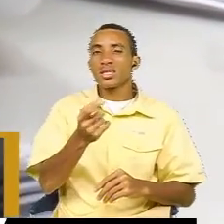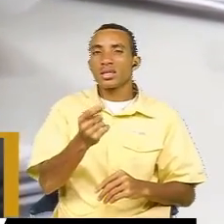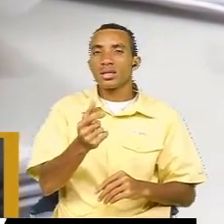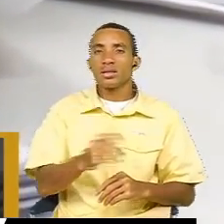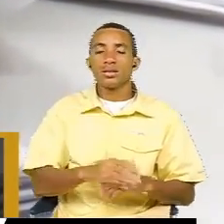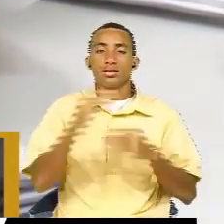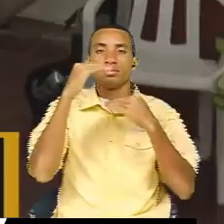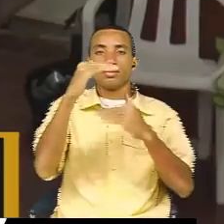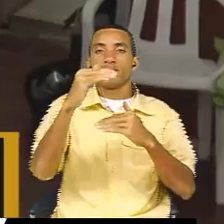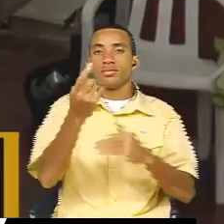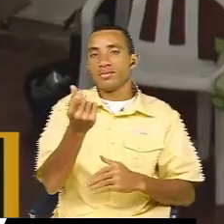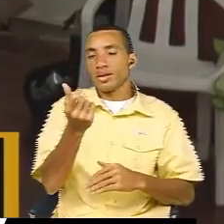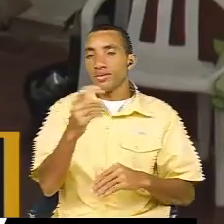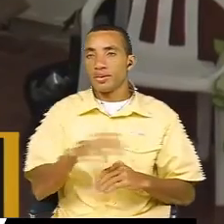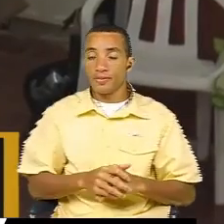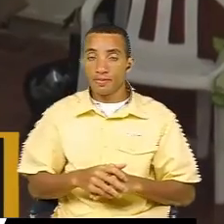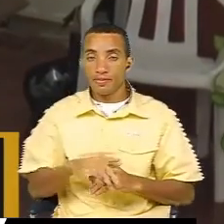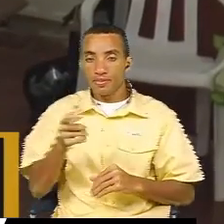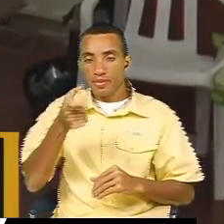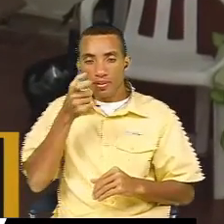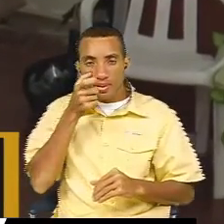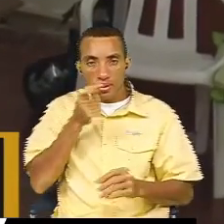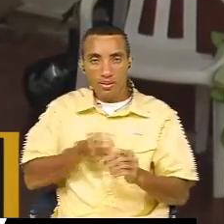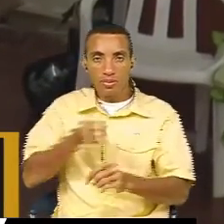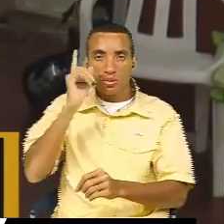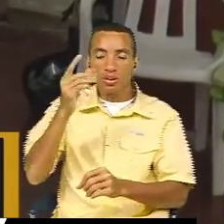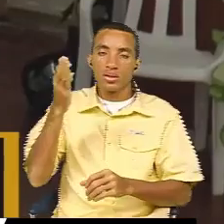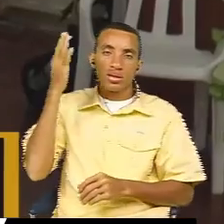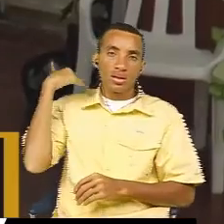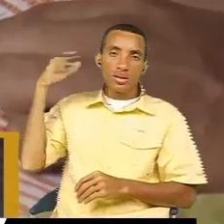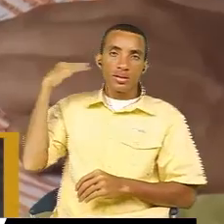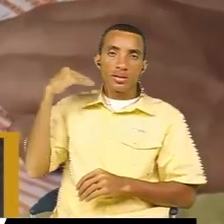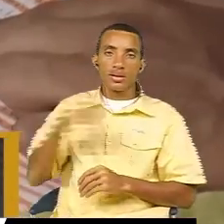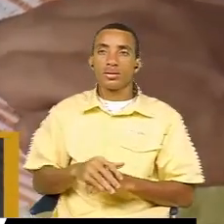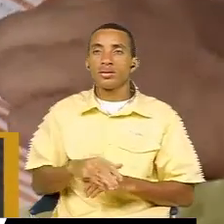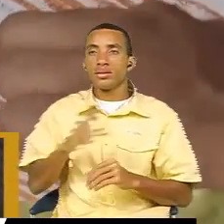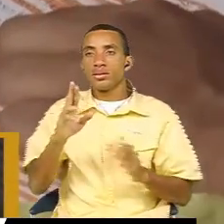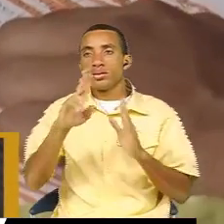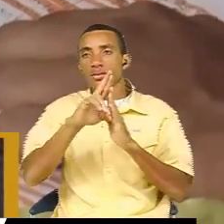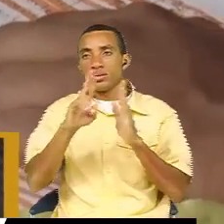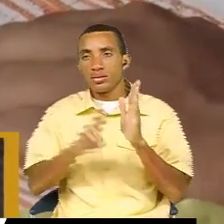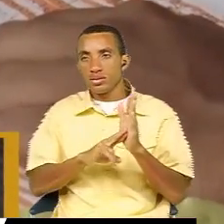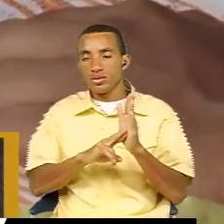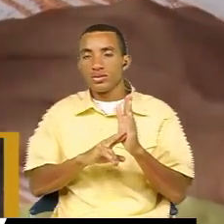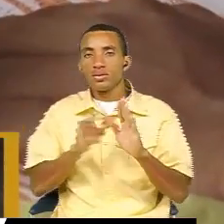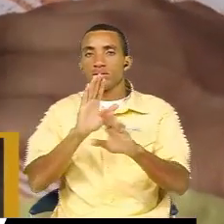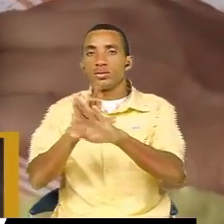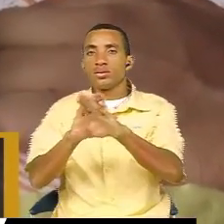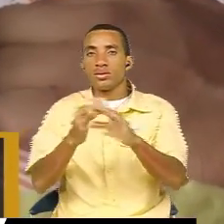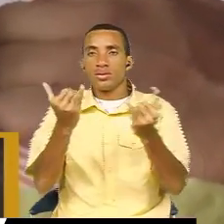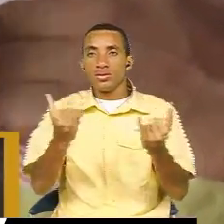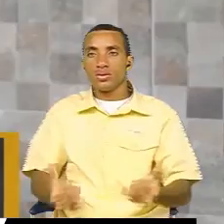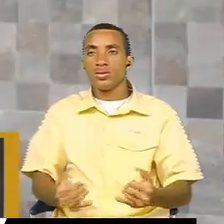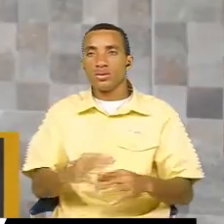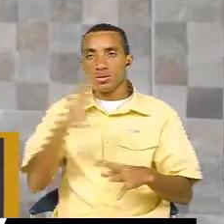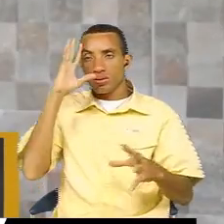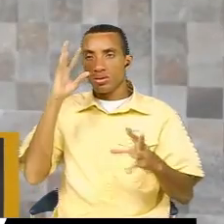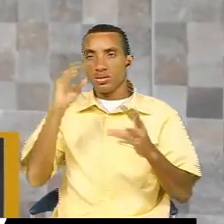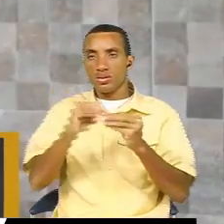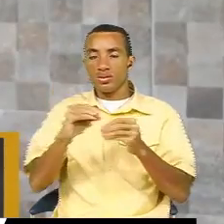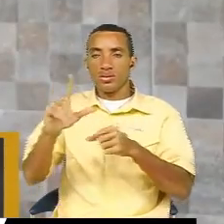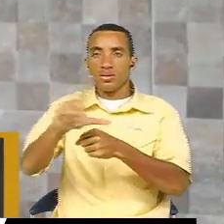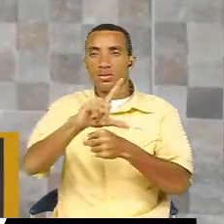con control político. Antes los ediles expedían resoluciones, hoy en día ya son acuerdos locales